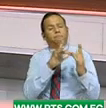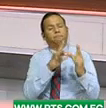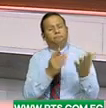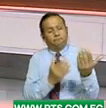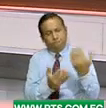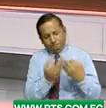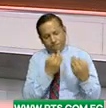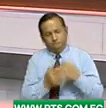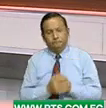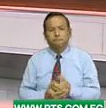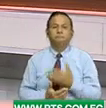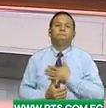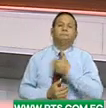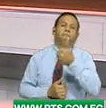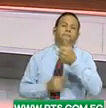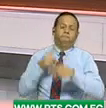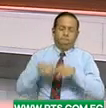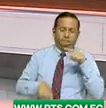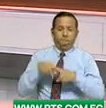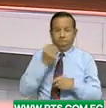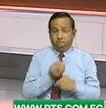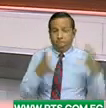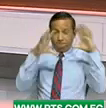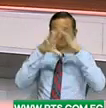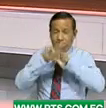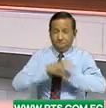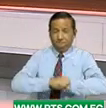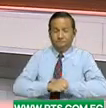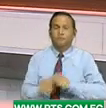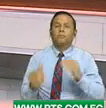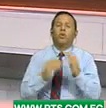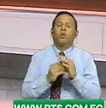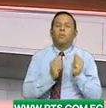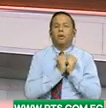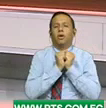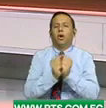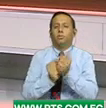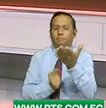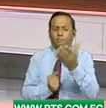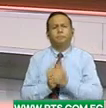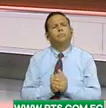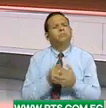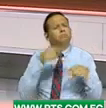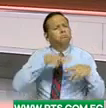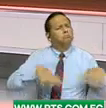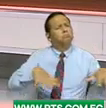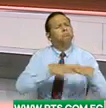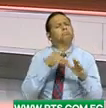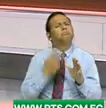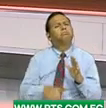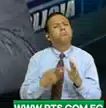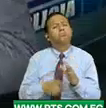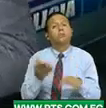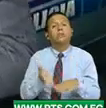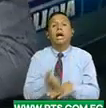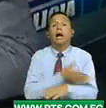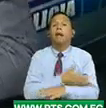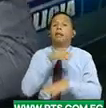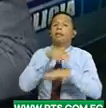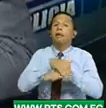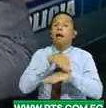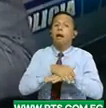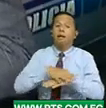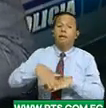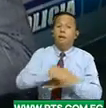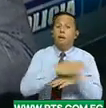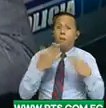Querida Annalie, amigos televidentes, buenas noches. Un gusto poder acompañarlos. ¿Cuál es la novedad? Es que durante horas de la tarde en el sur de la ciudad